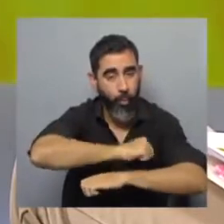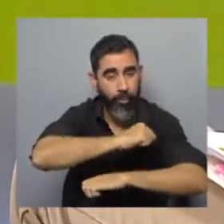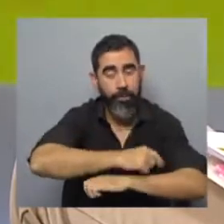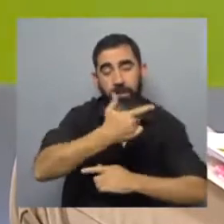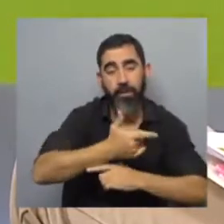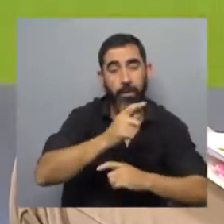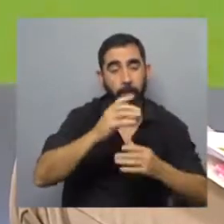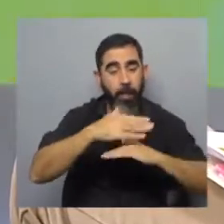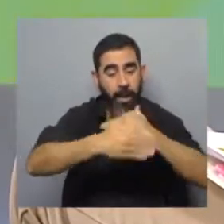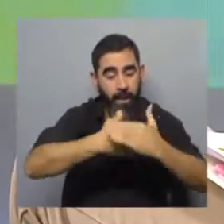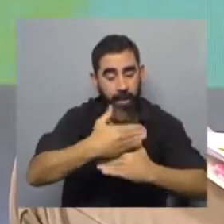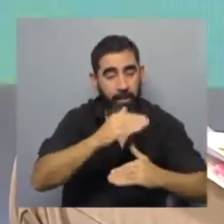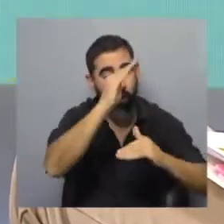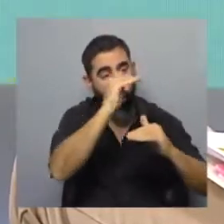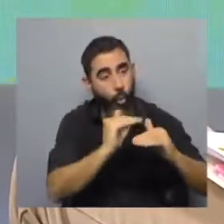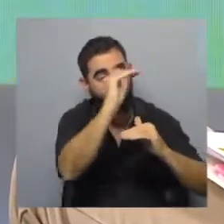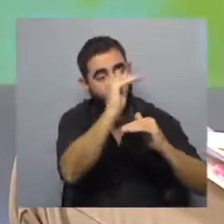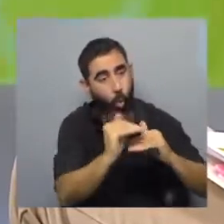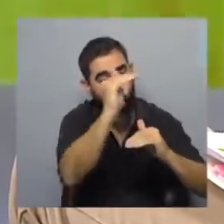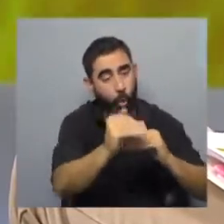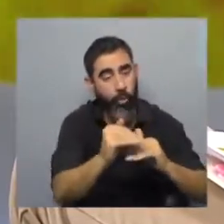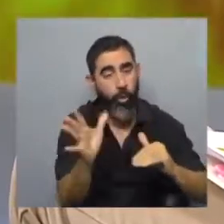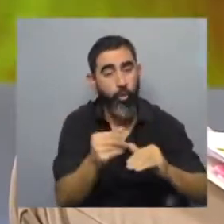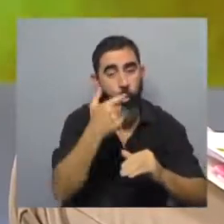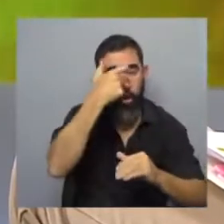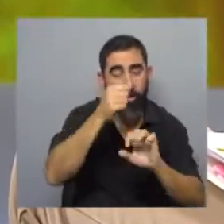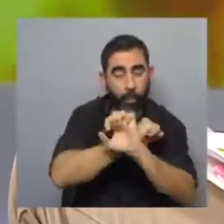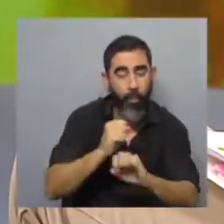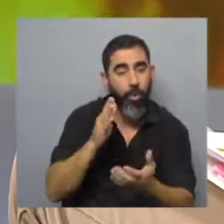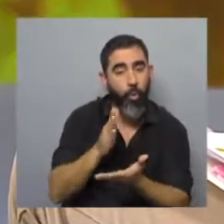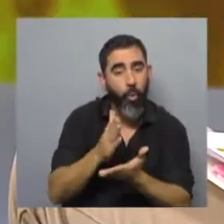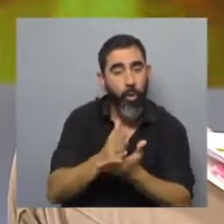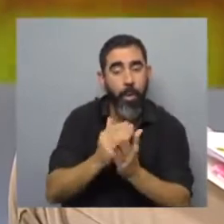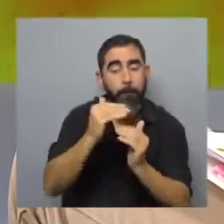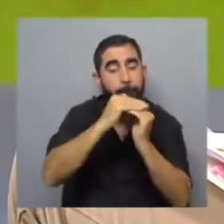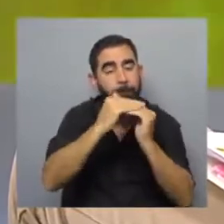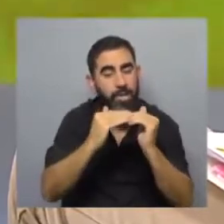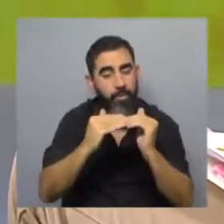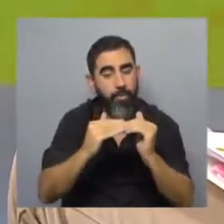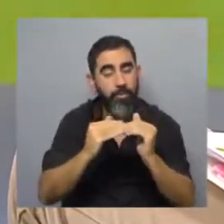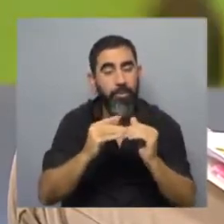la colocación en góndola, todas esas fallas la ciencia puede colaborar para que se minimicen y, por